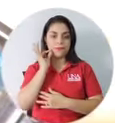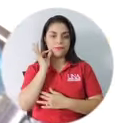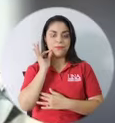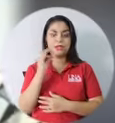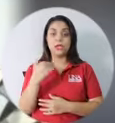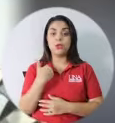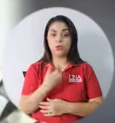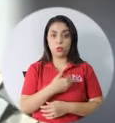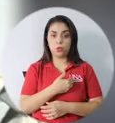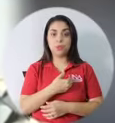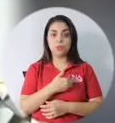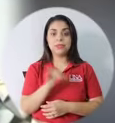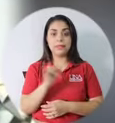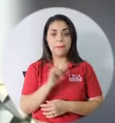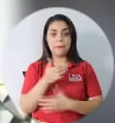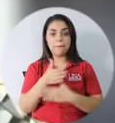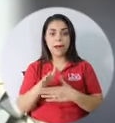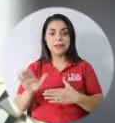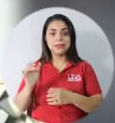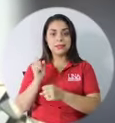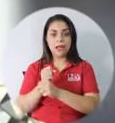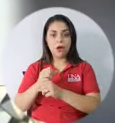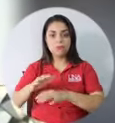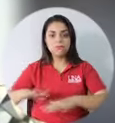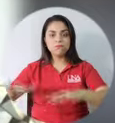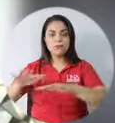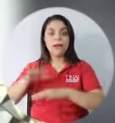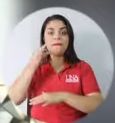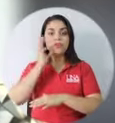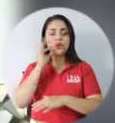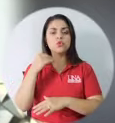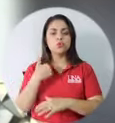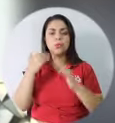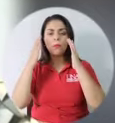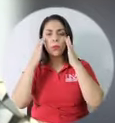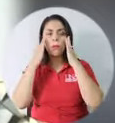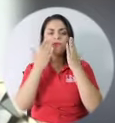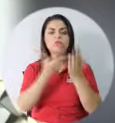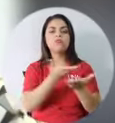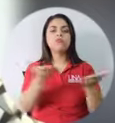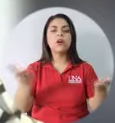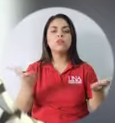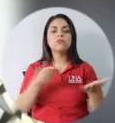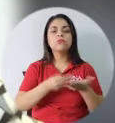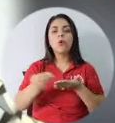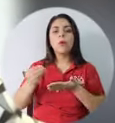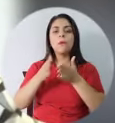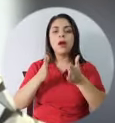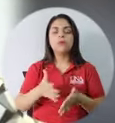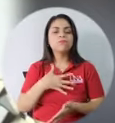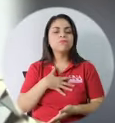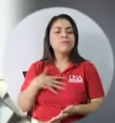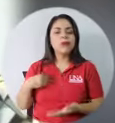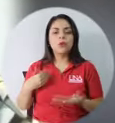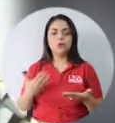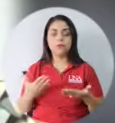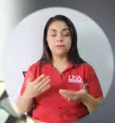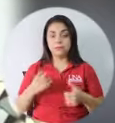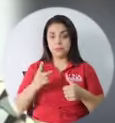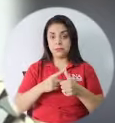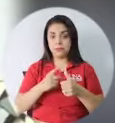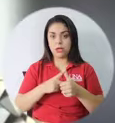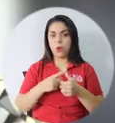taza de café. Y nosotros, como parte del sector cafetalero, nos hemos ocupado de entender ese gusto del consumidor. ¿Y cómo nos hemos